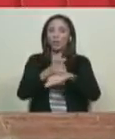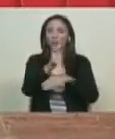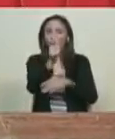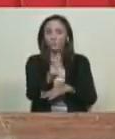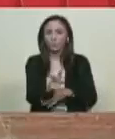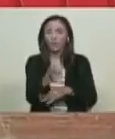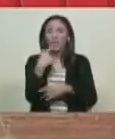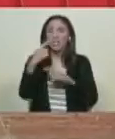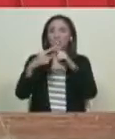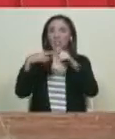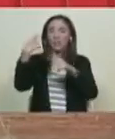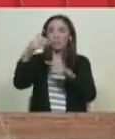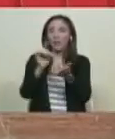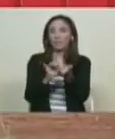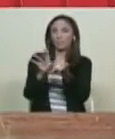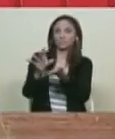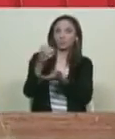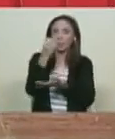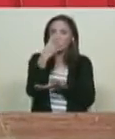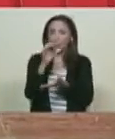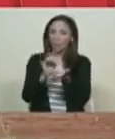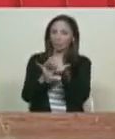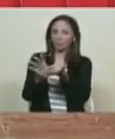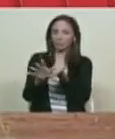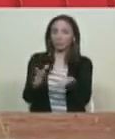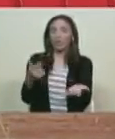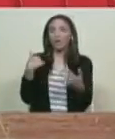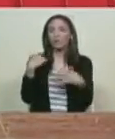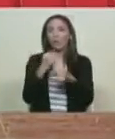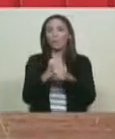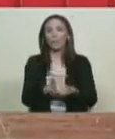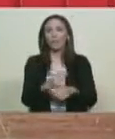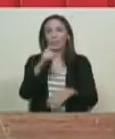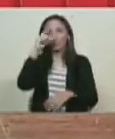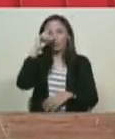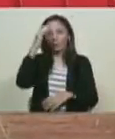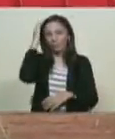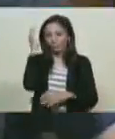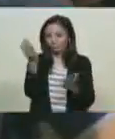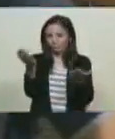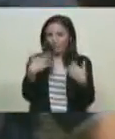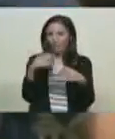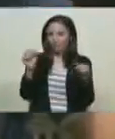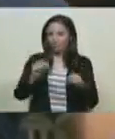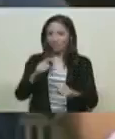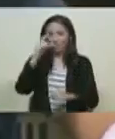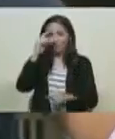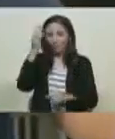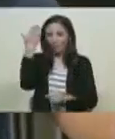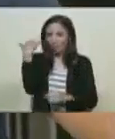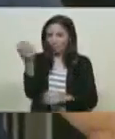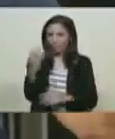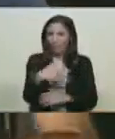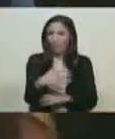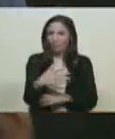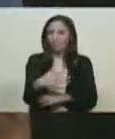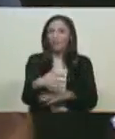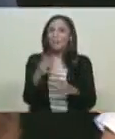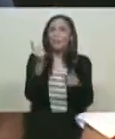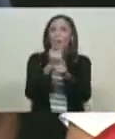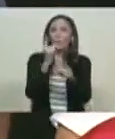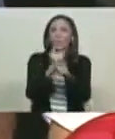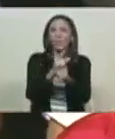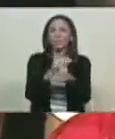te sacamos de Miraflores. Te estoy esperando, Ramos Alú. Dale, pues, dale que vas bien, compadre. Dale que vas bien, Ramos